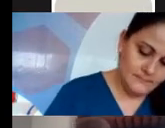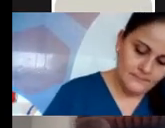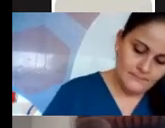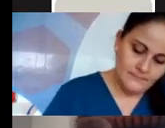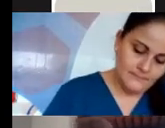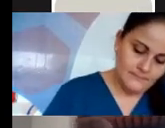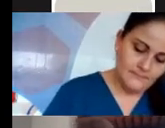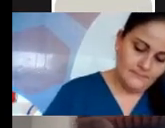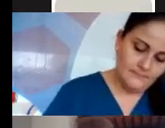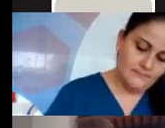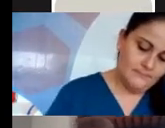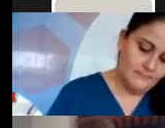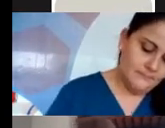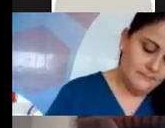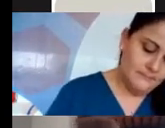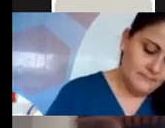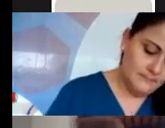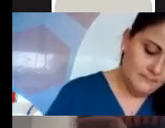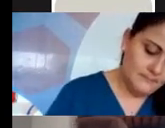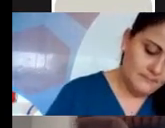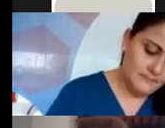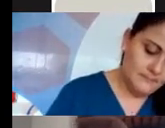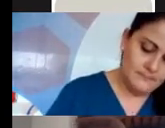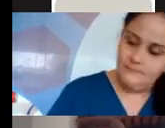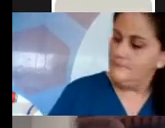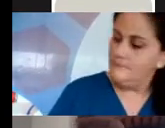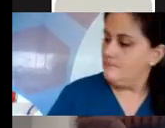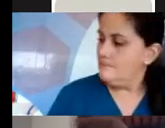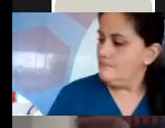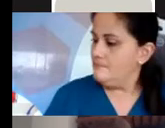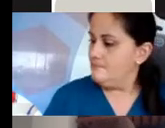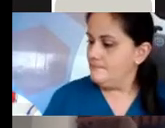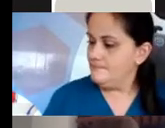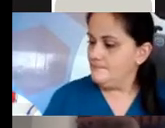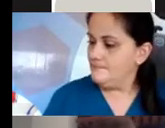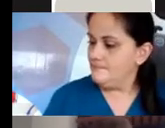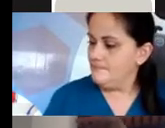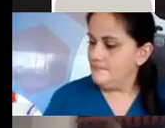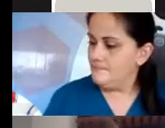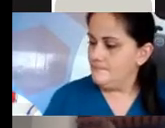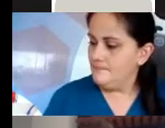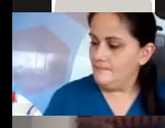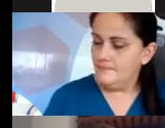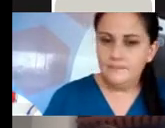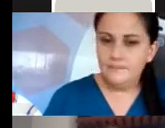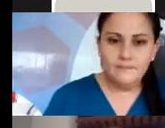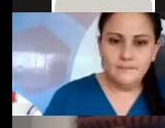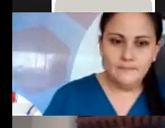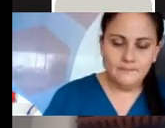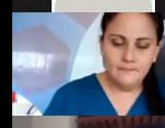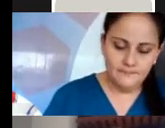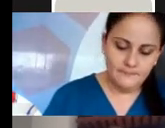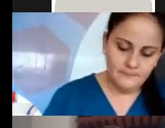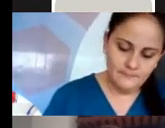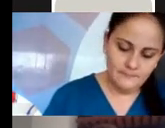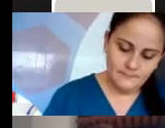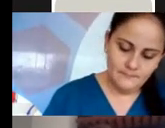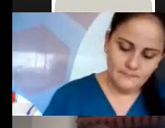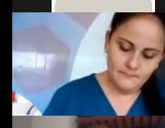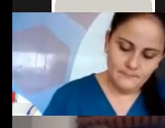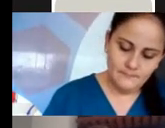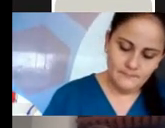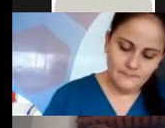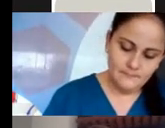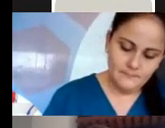small, medium y large. Esto es lo que más estamos utilizando hoy en Costa Rica. Soportes de pie,